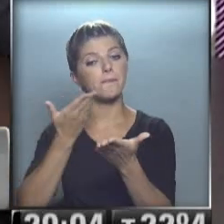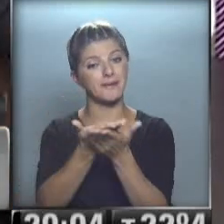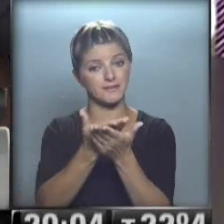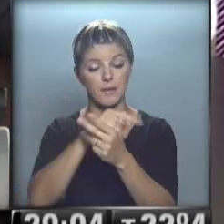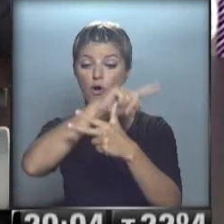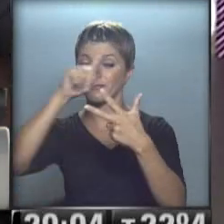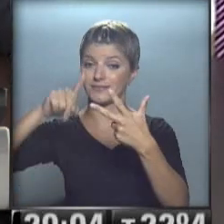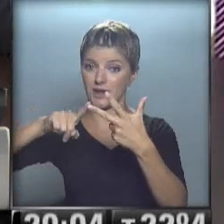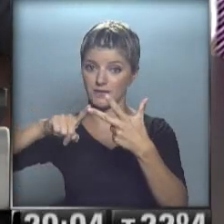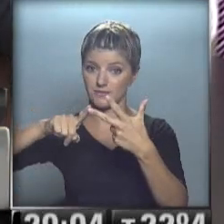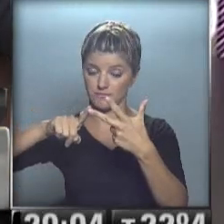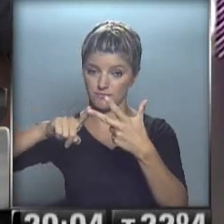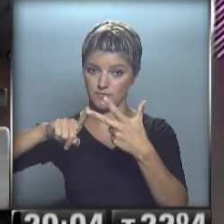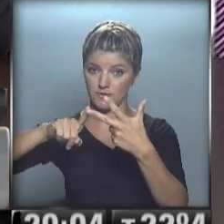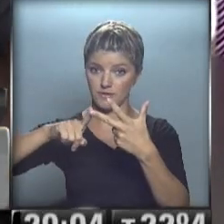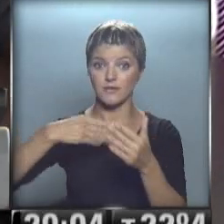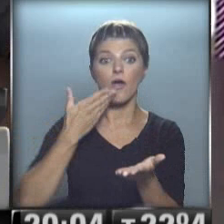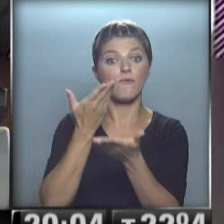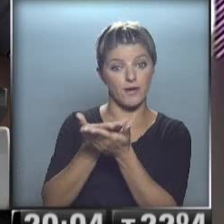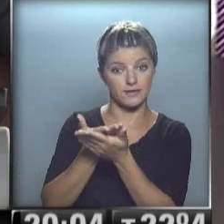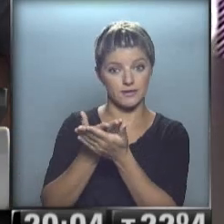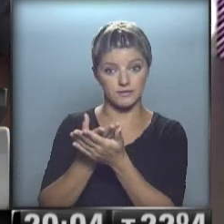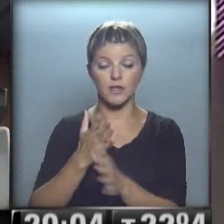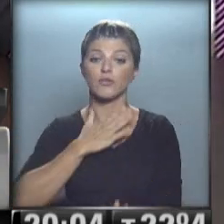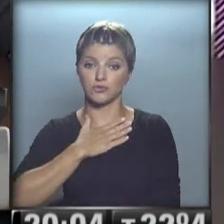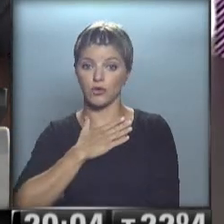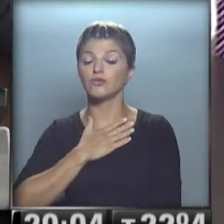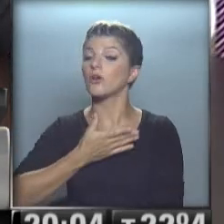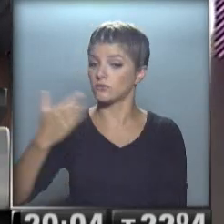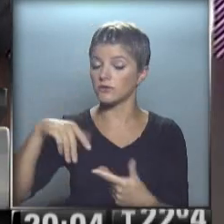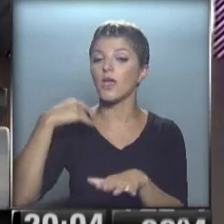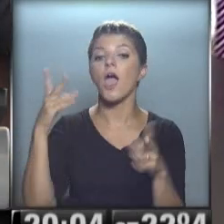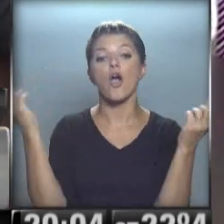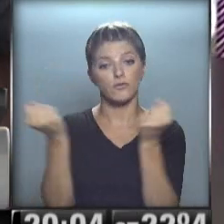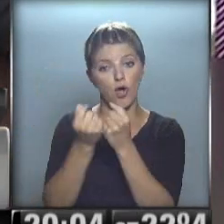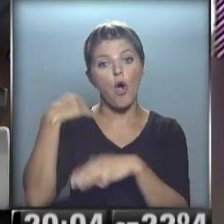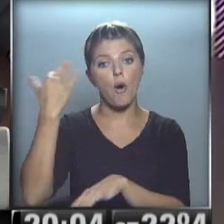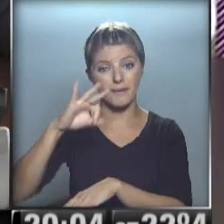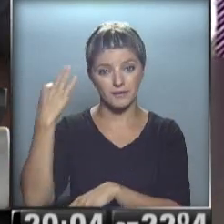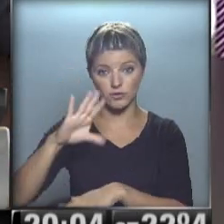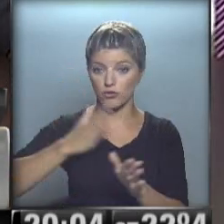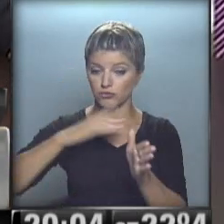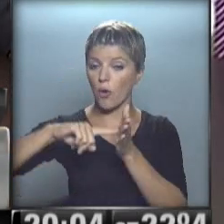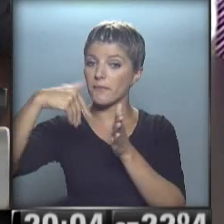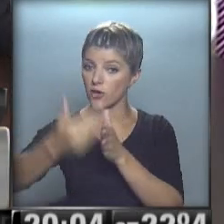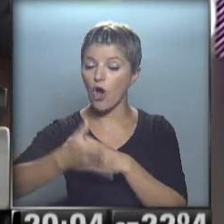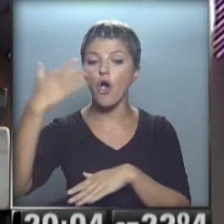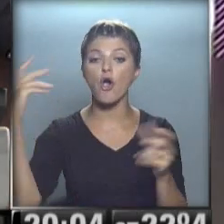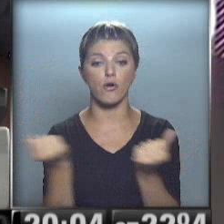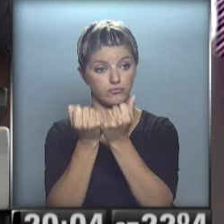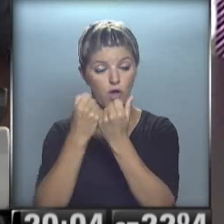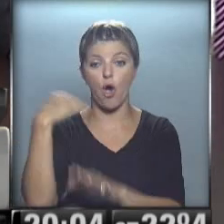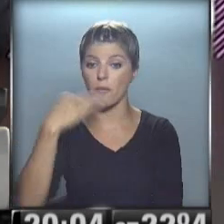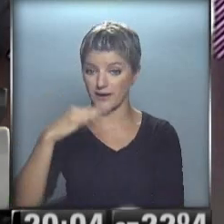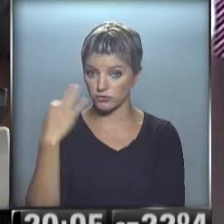tres ofertas, que hemos acatado la conciliación voluntaria, que hemos acatado como provincia la conciliación obligatoria,